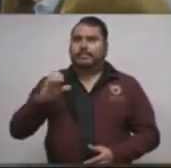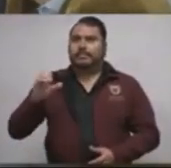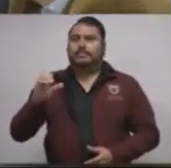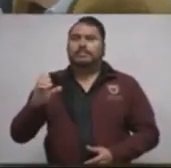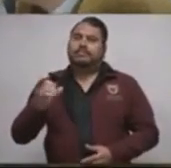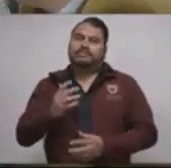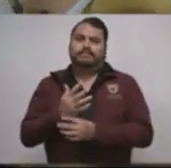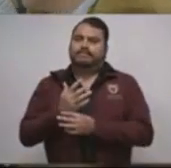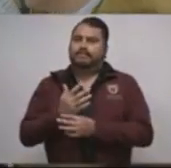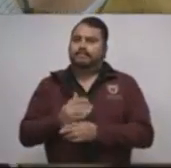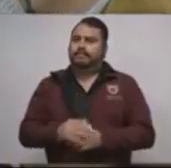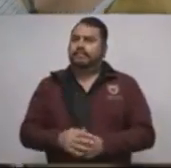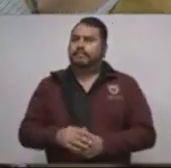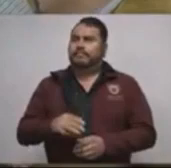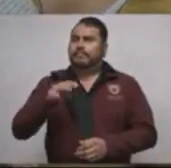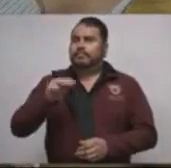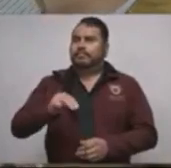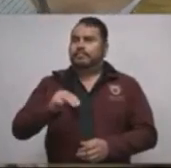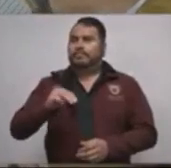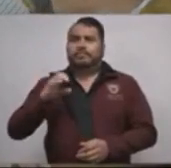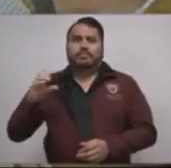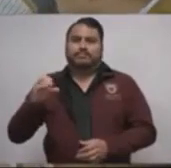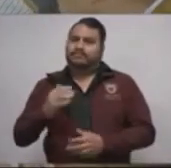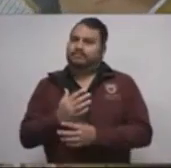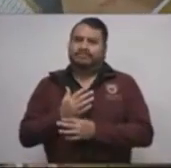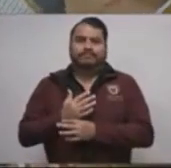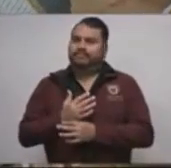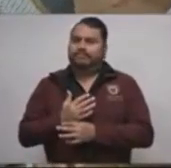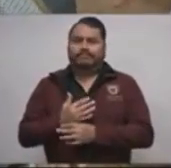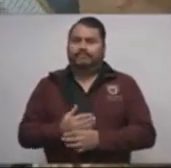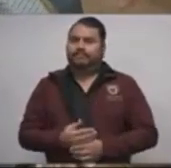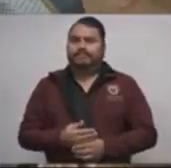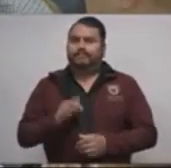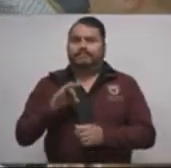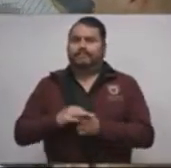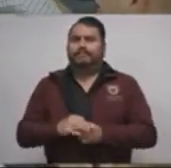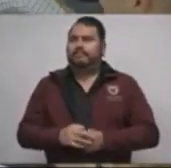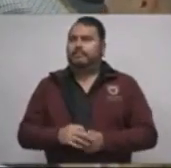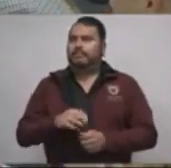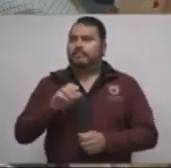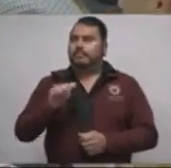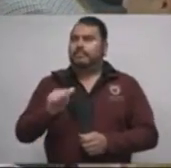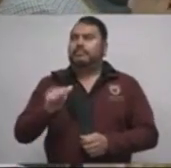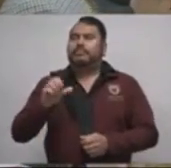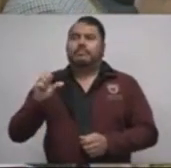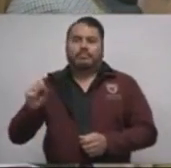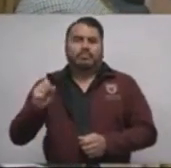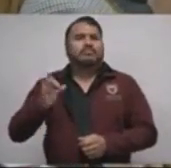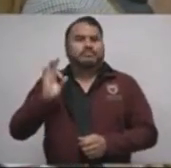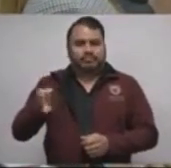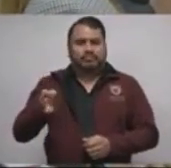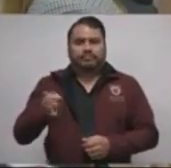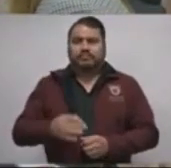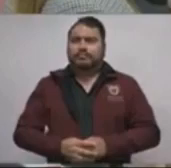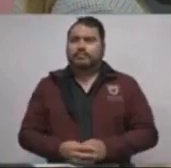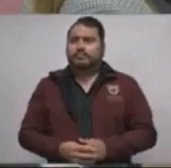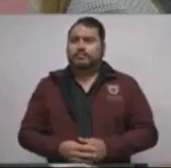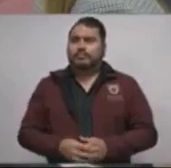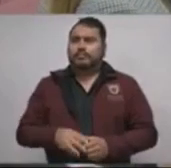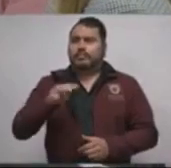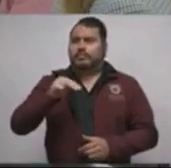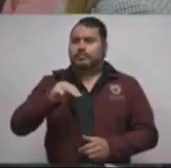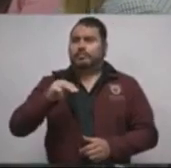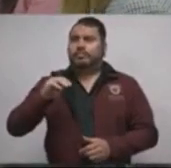en abstención de las propuestas. Arzola Santillán, a favor de la primera propuesta. Montes de Oca Rodríguez, a favor de la primera